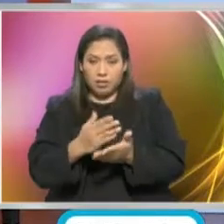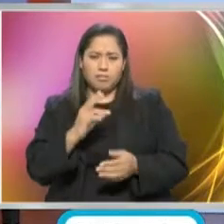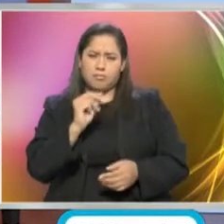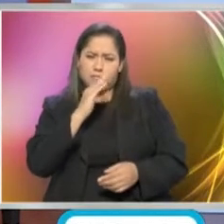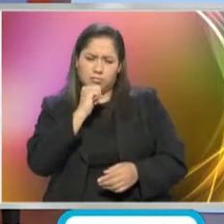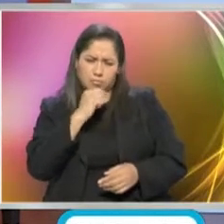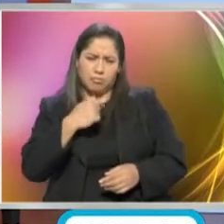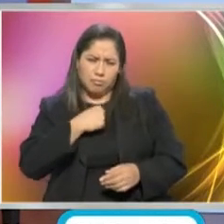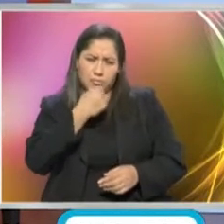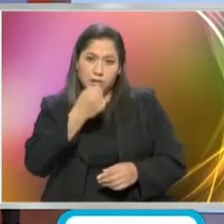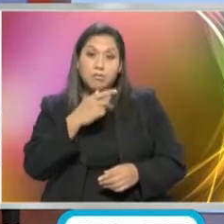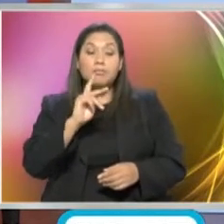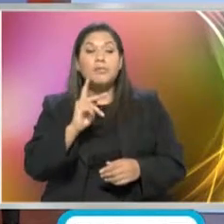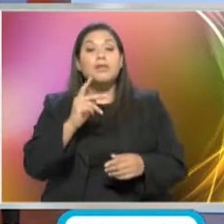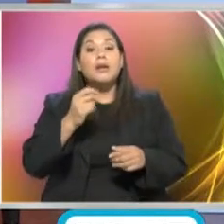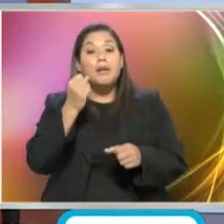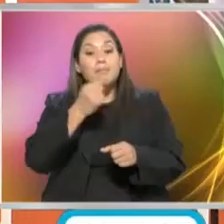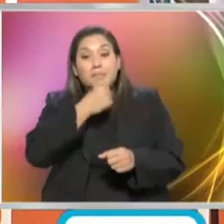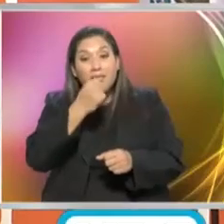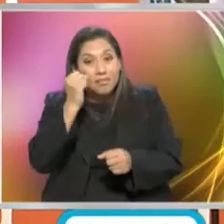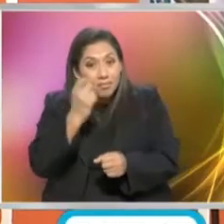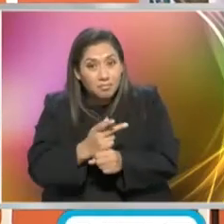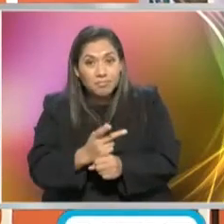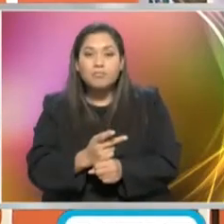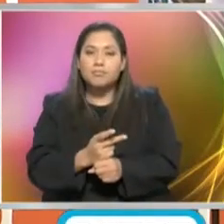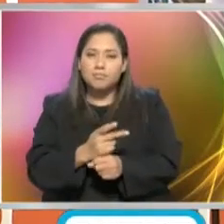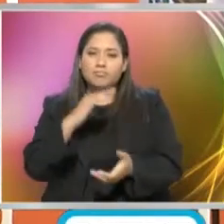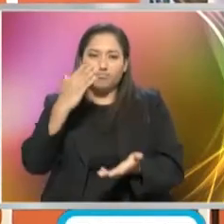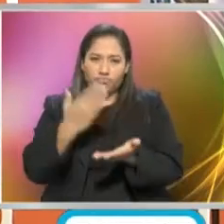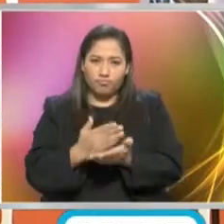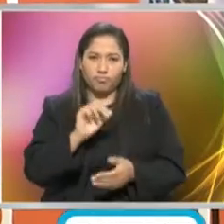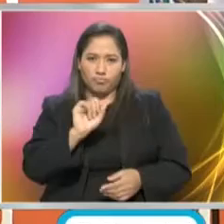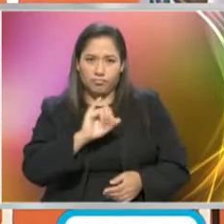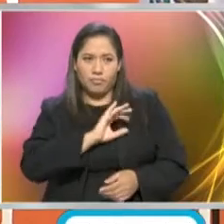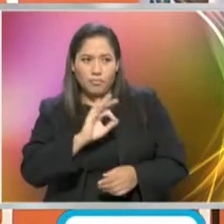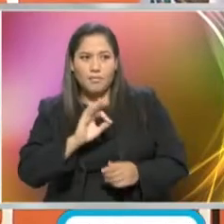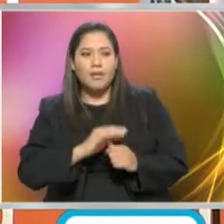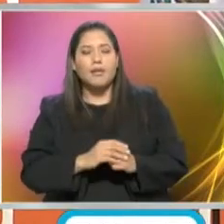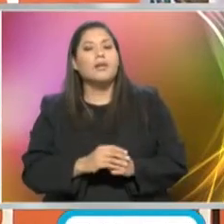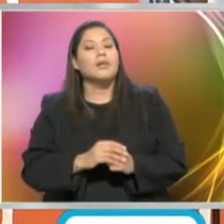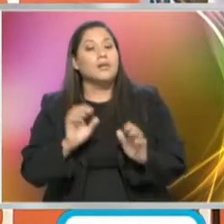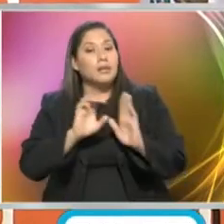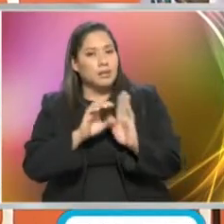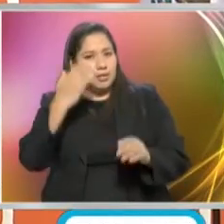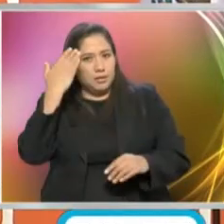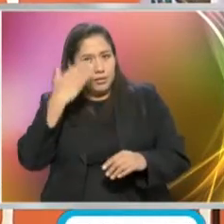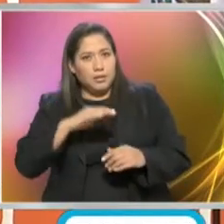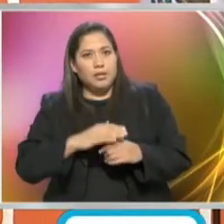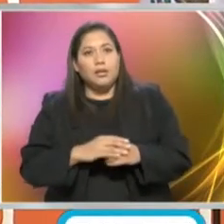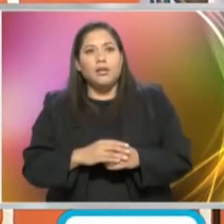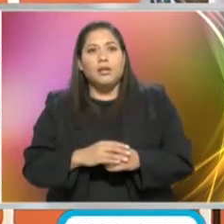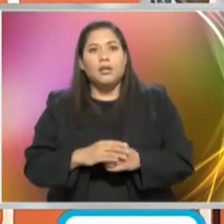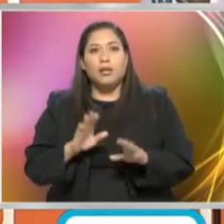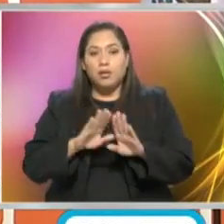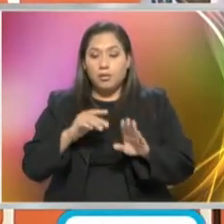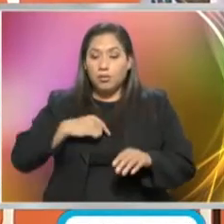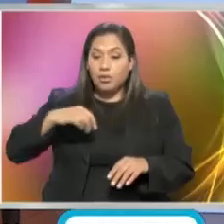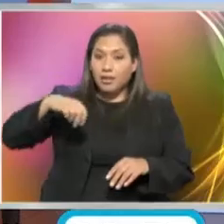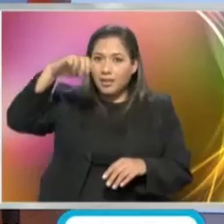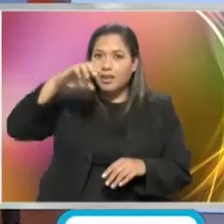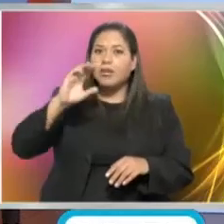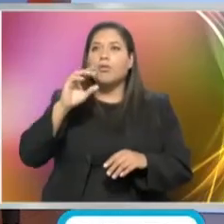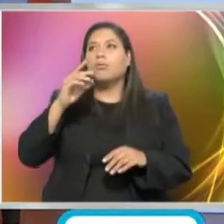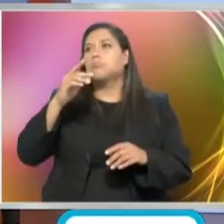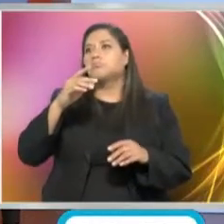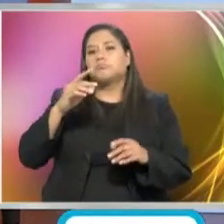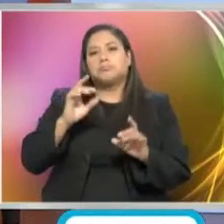Exactamente. Pero el prematuro sí. Exactamente, Ya. es algo que no se puede detener. Sin embargo, a través de, bueno, por la edad, la